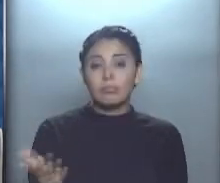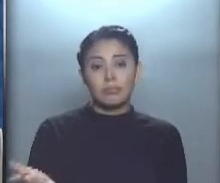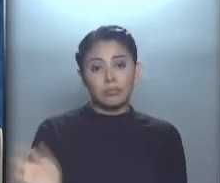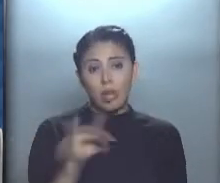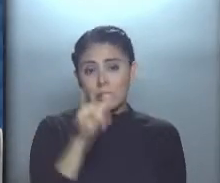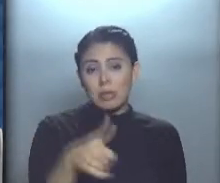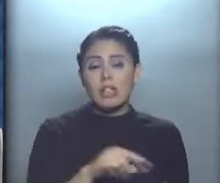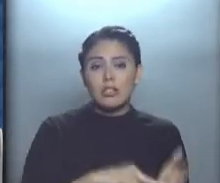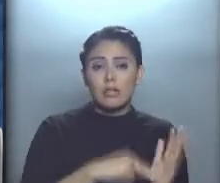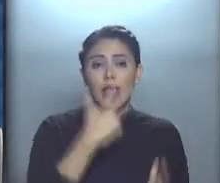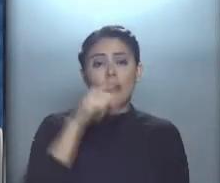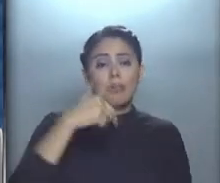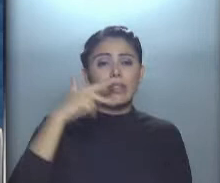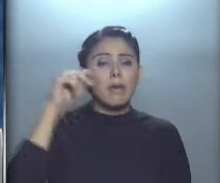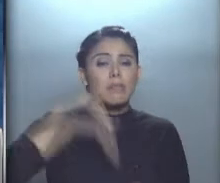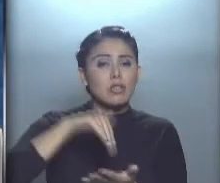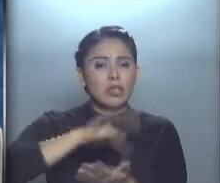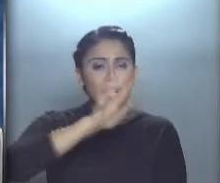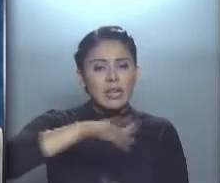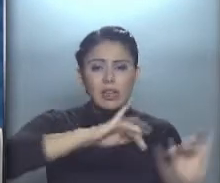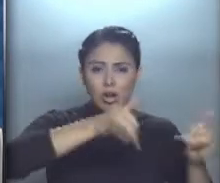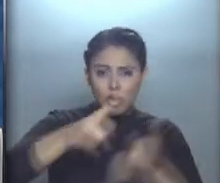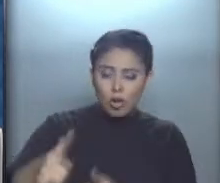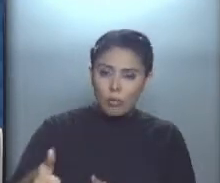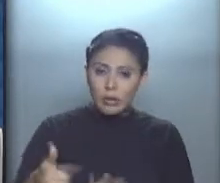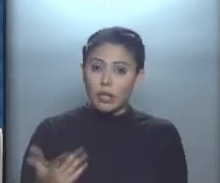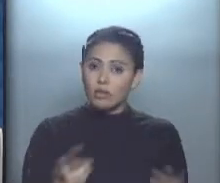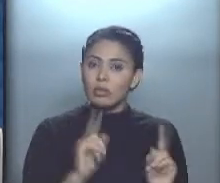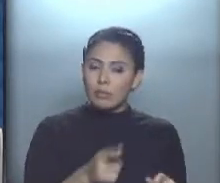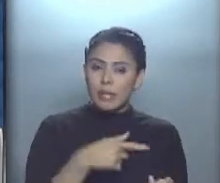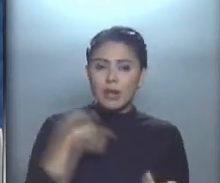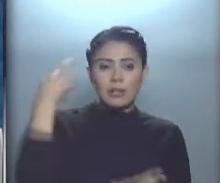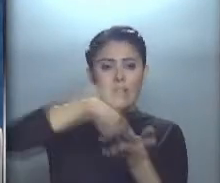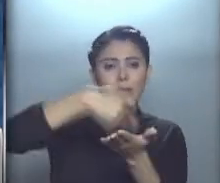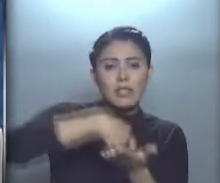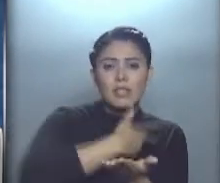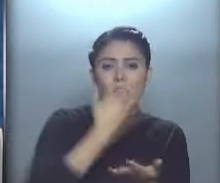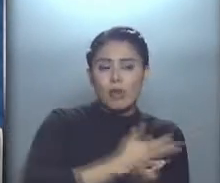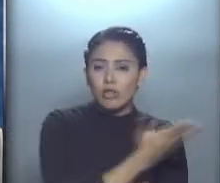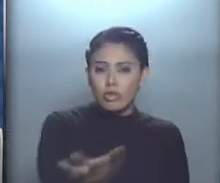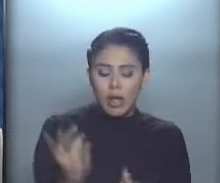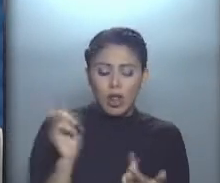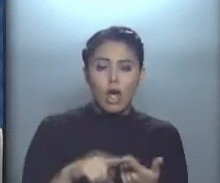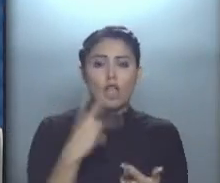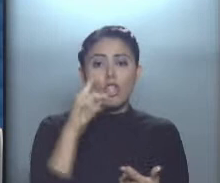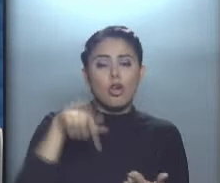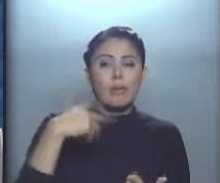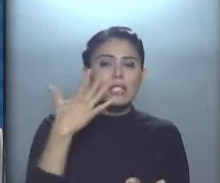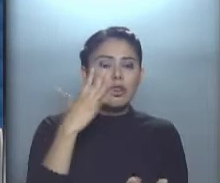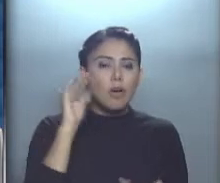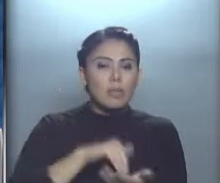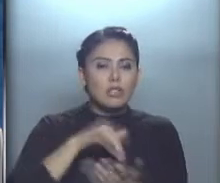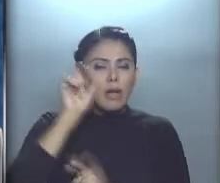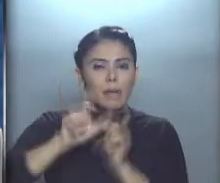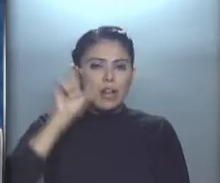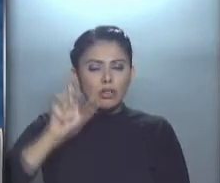más de 3,3 millones de niños, adolescentes y jóvenes, y eso es parte de la inversión en seguridad social. O los más de 2,5 millones de jubilados